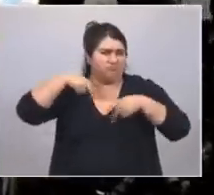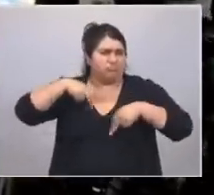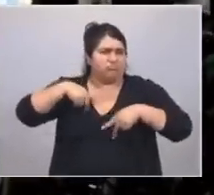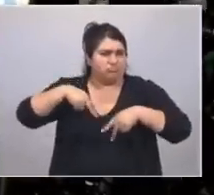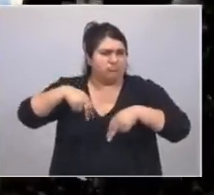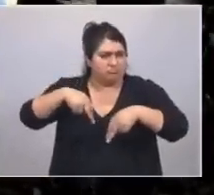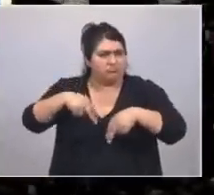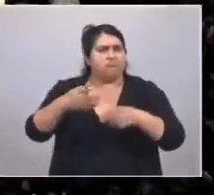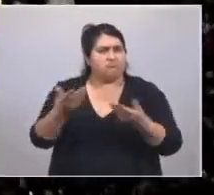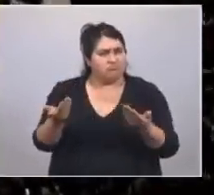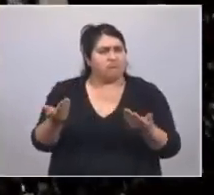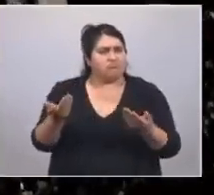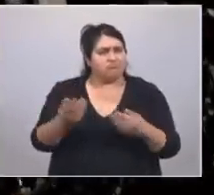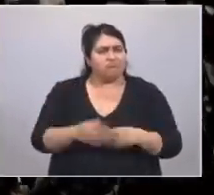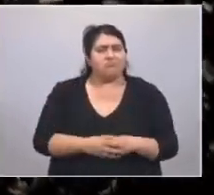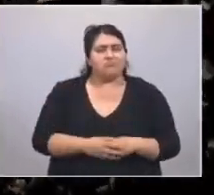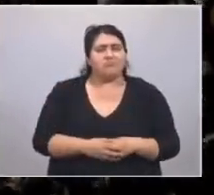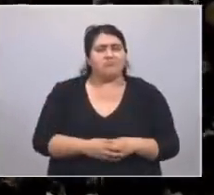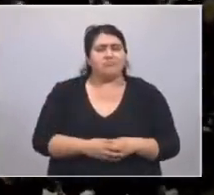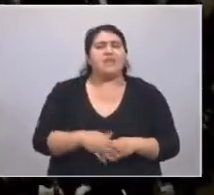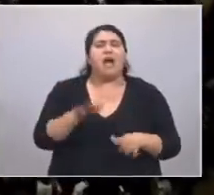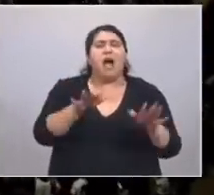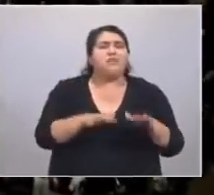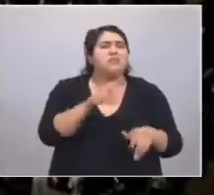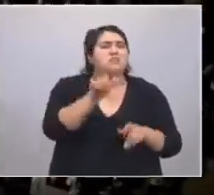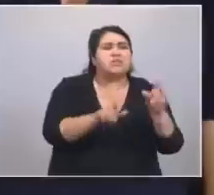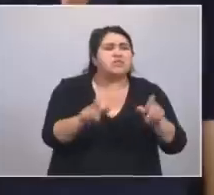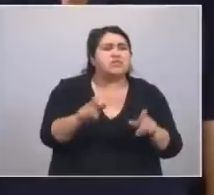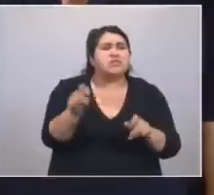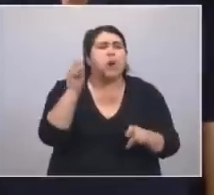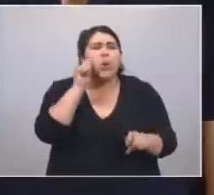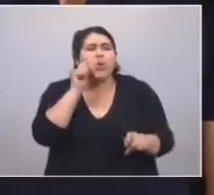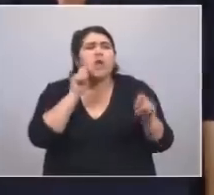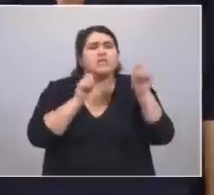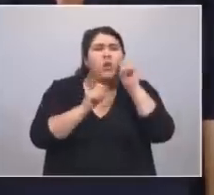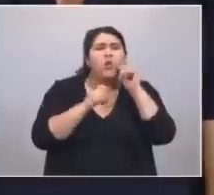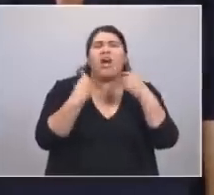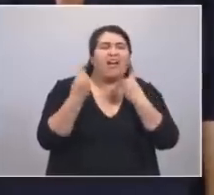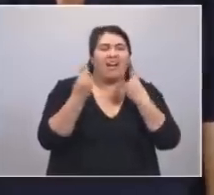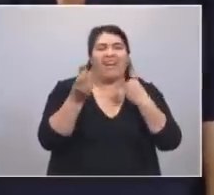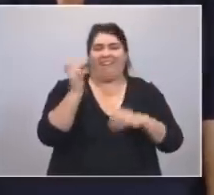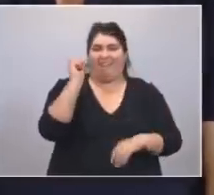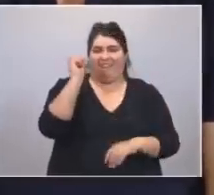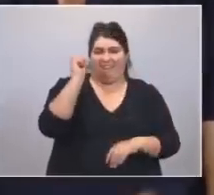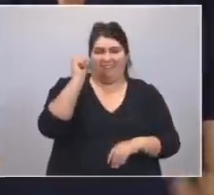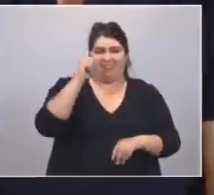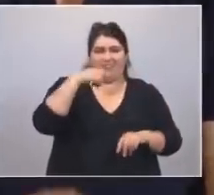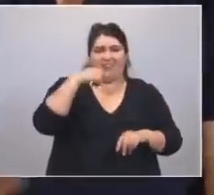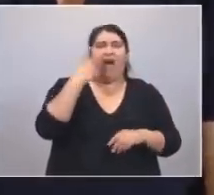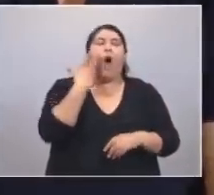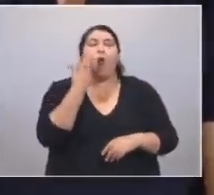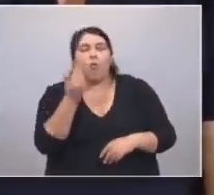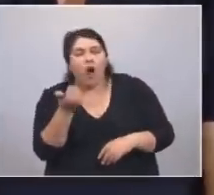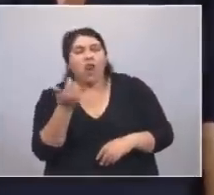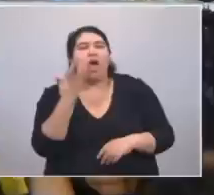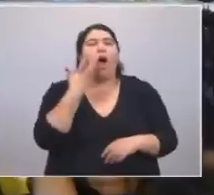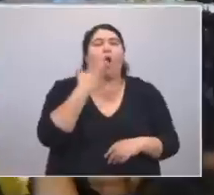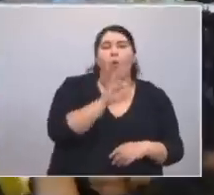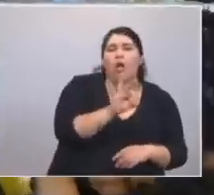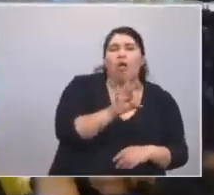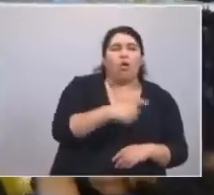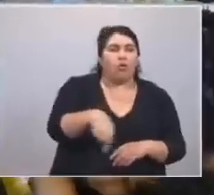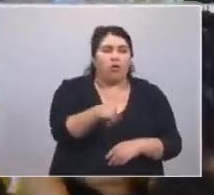varias veces a saludar a varias abuelas y abuelos que nos